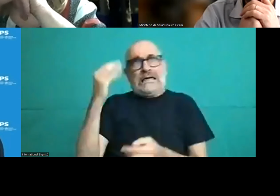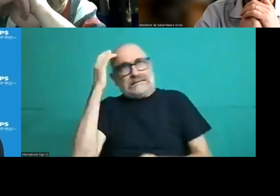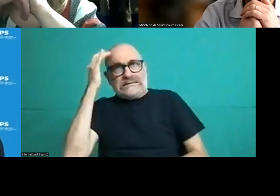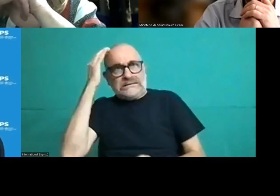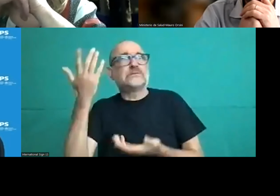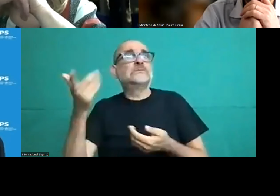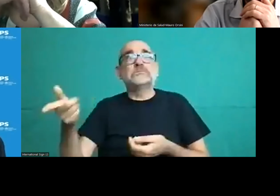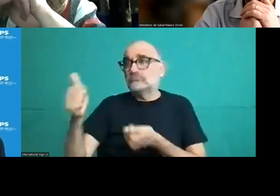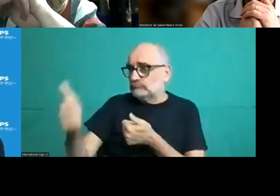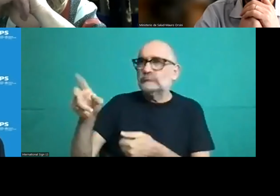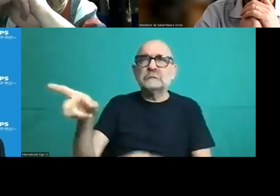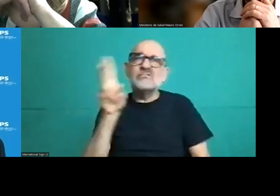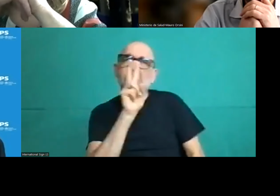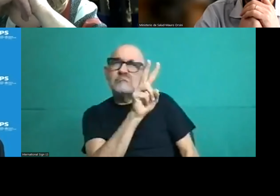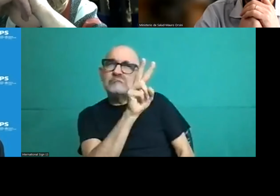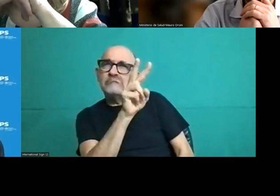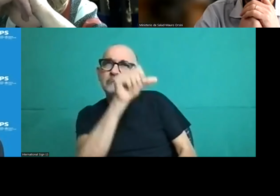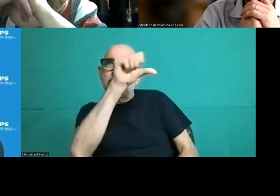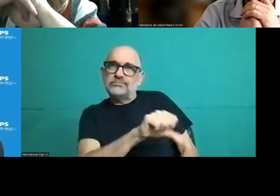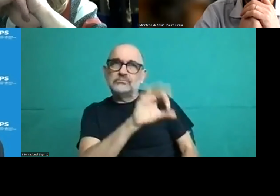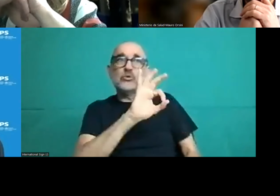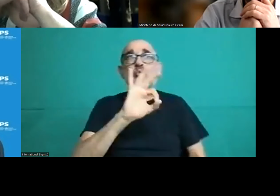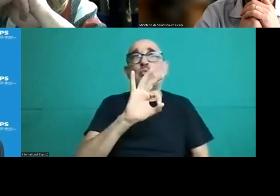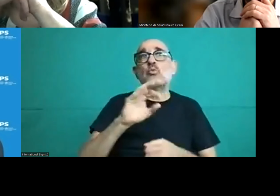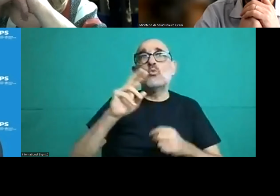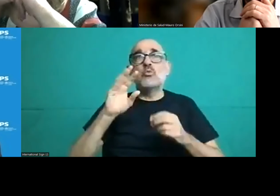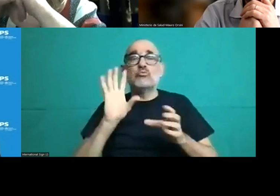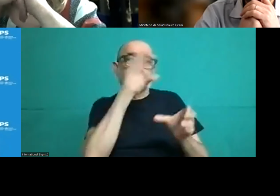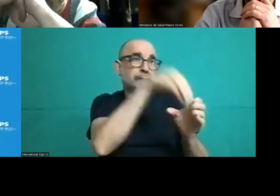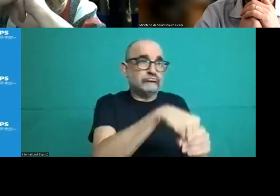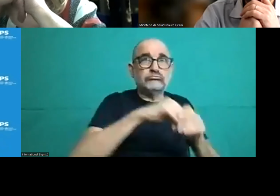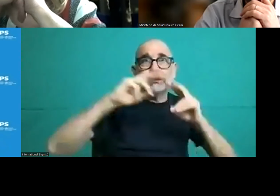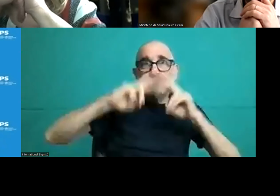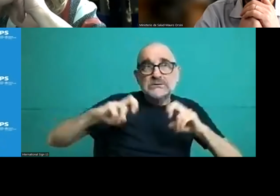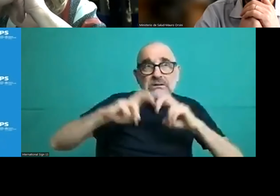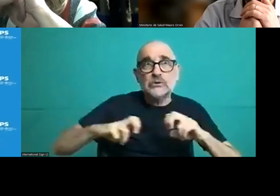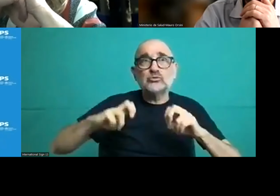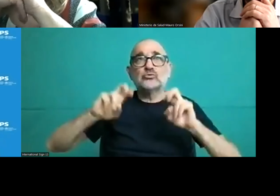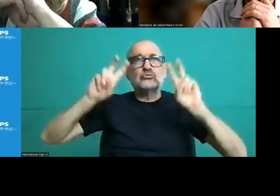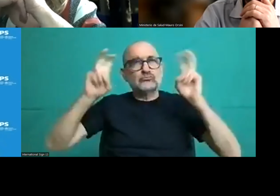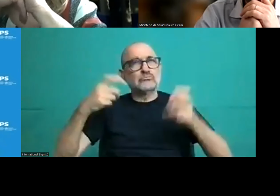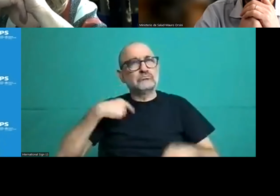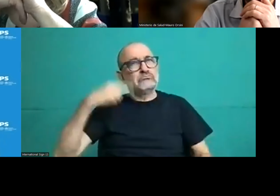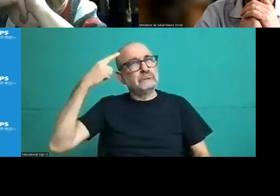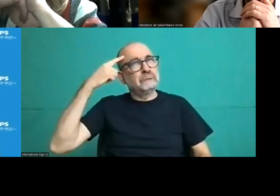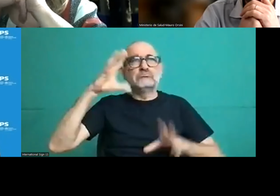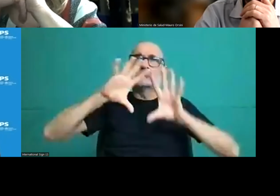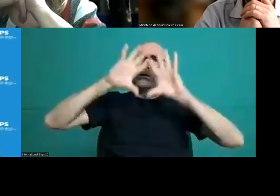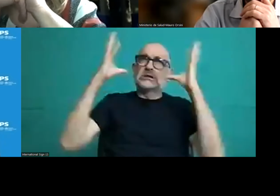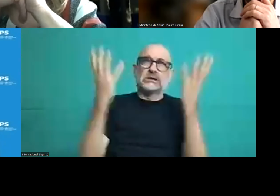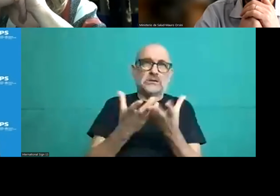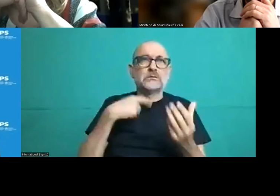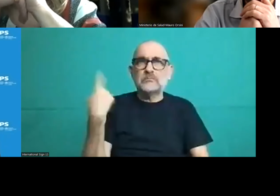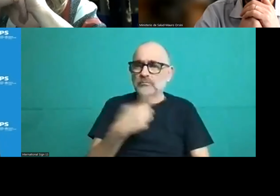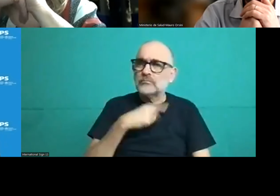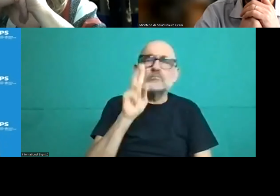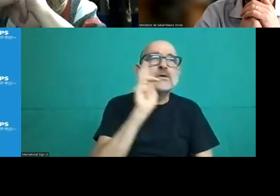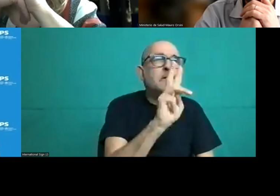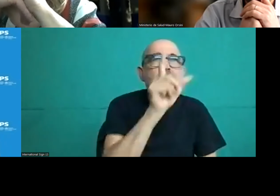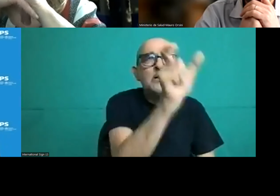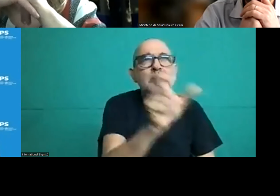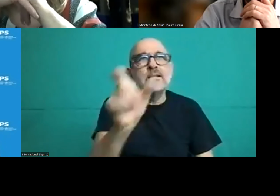miramos a los médicos hay un foco muy intenso en qué tan capaz es la persona para practicar medicina, pero no mucho en lo que